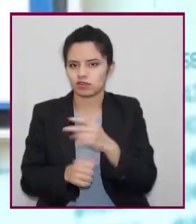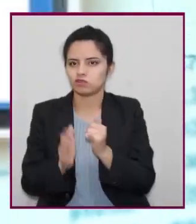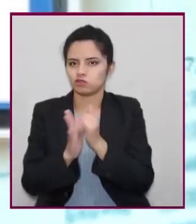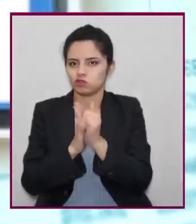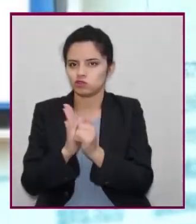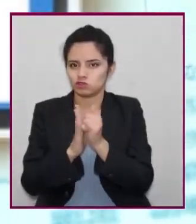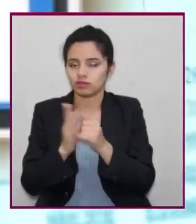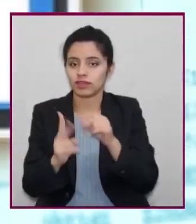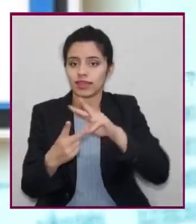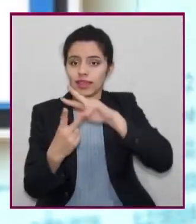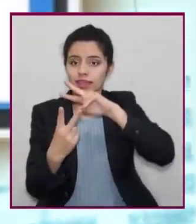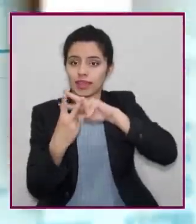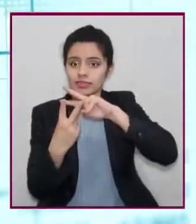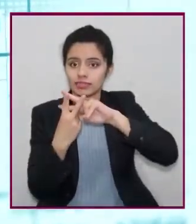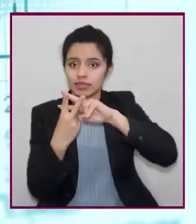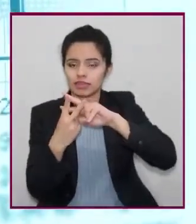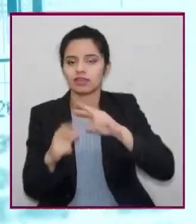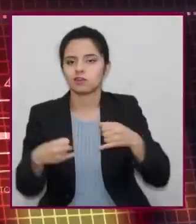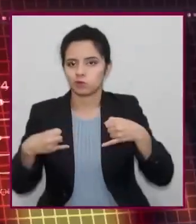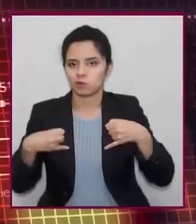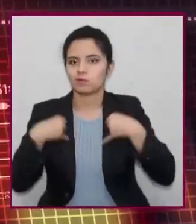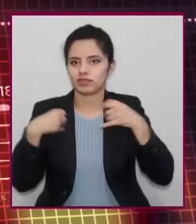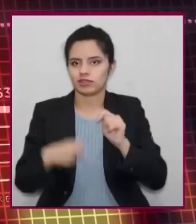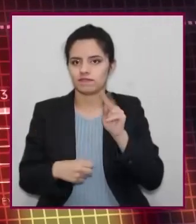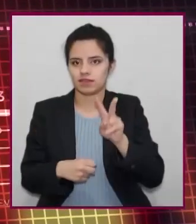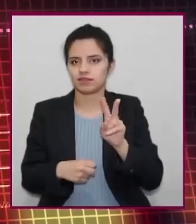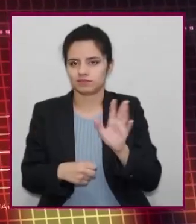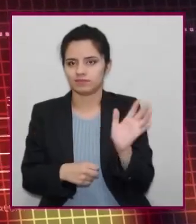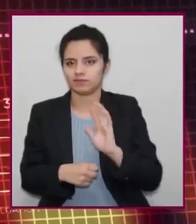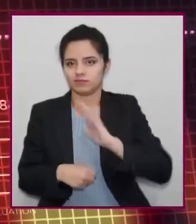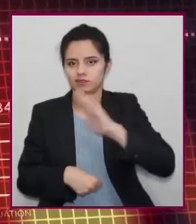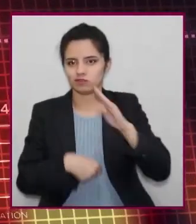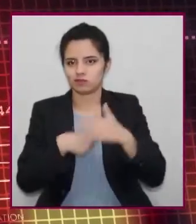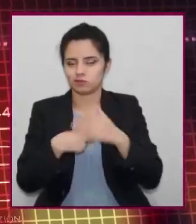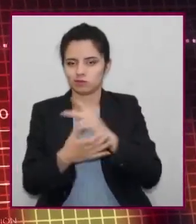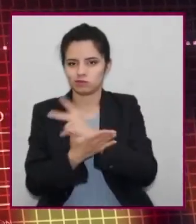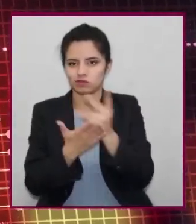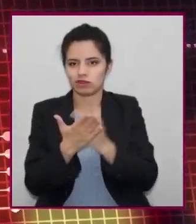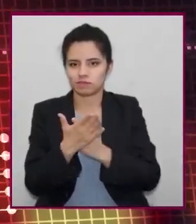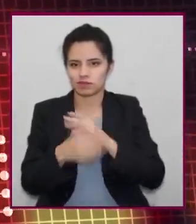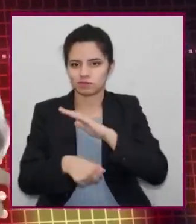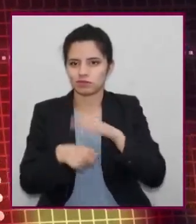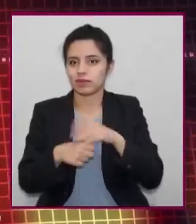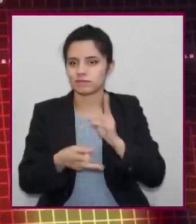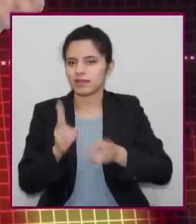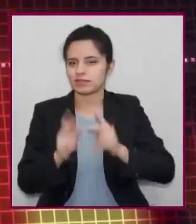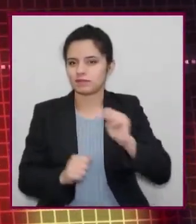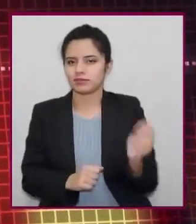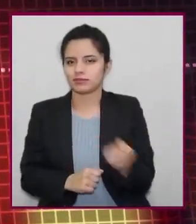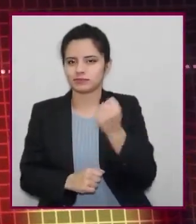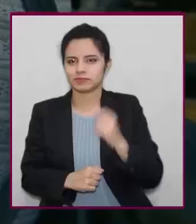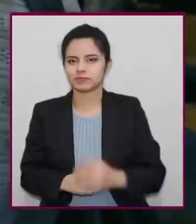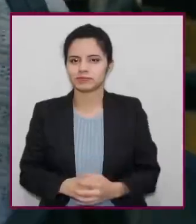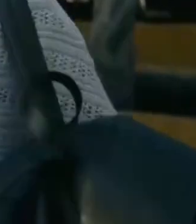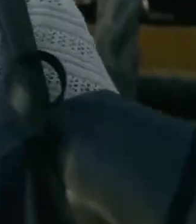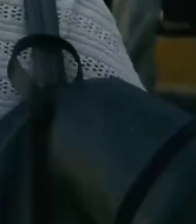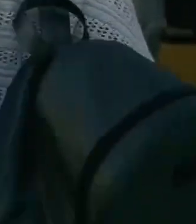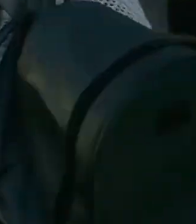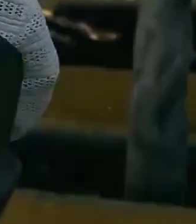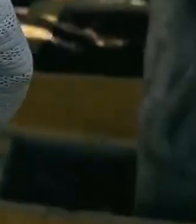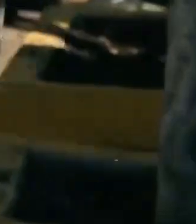YouTube con el hashtag Jóvenes en TV. ¡Hasta la próxima! Nos vemos en el siguiente episodio del Tecnocotorreo.